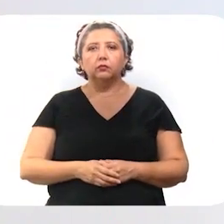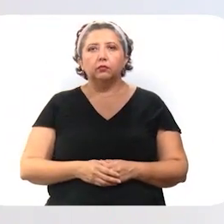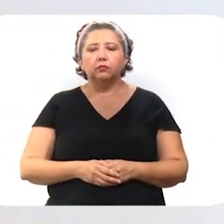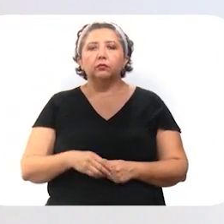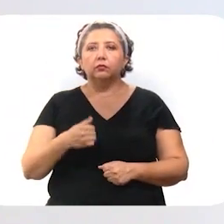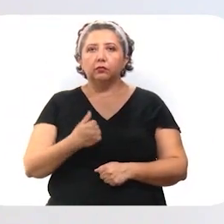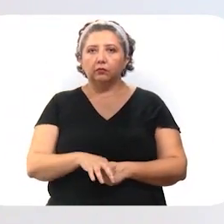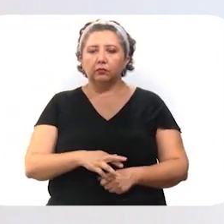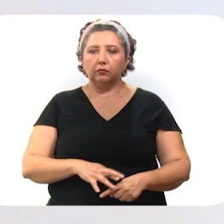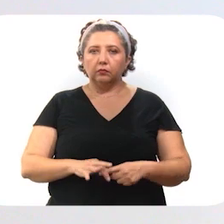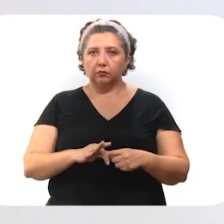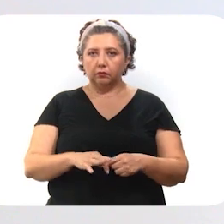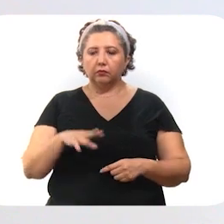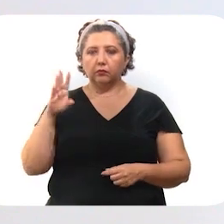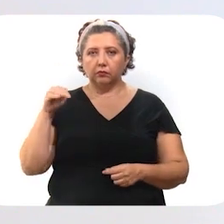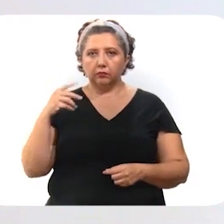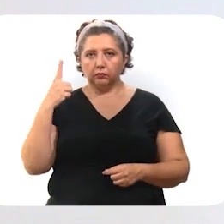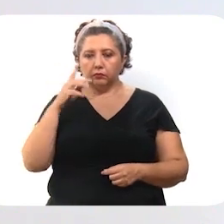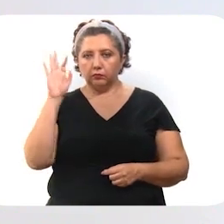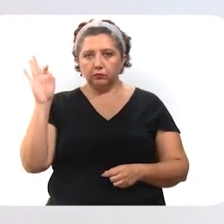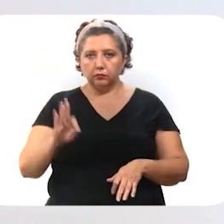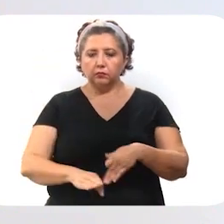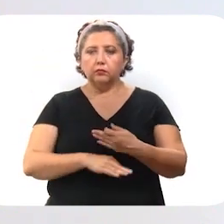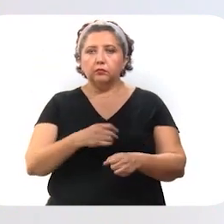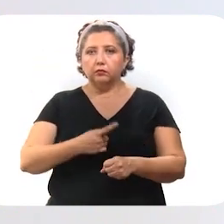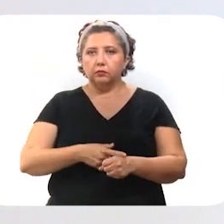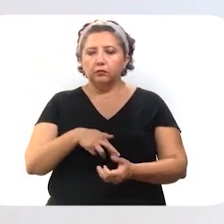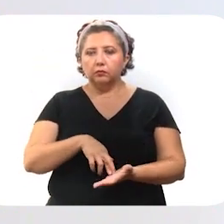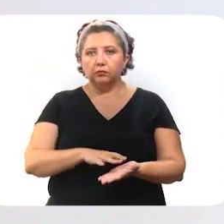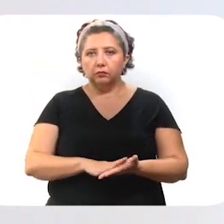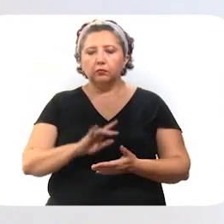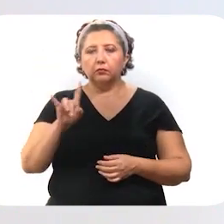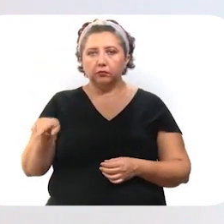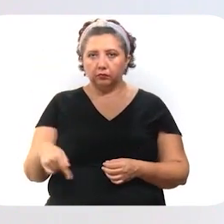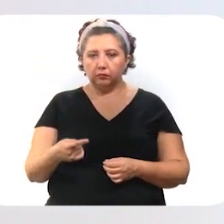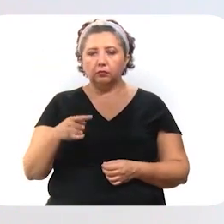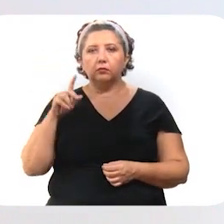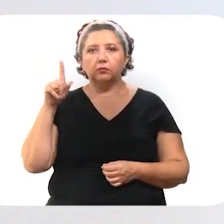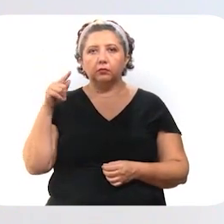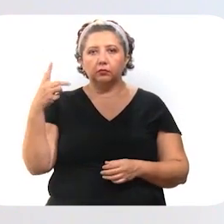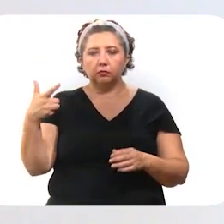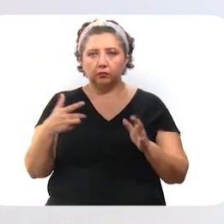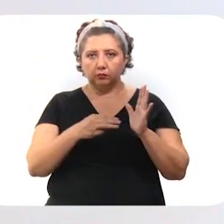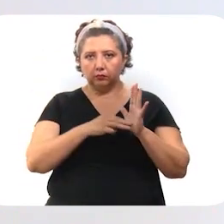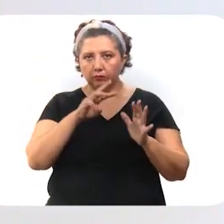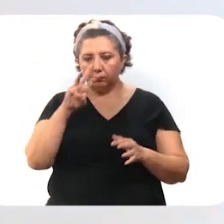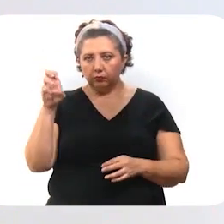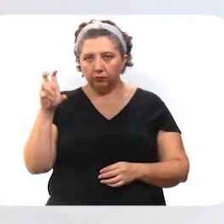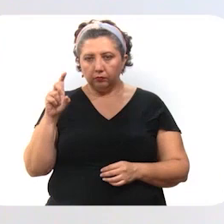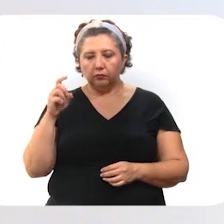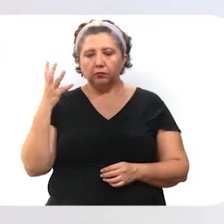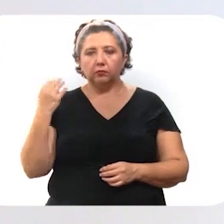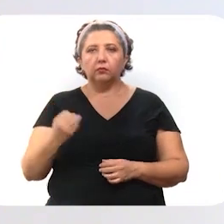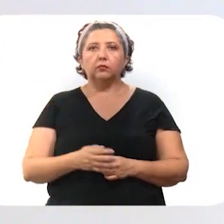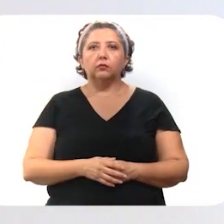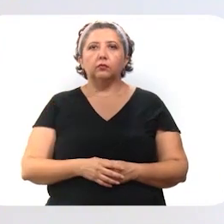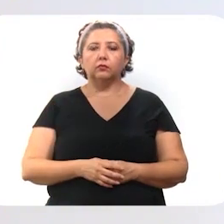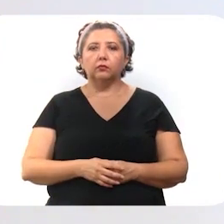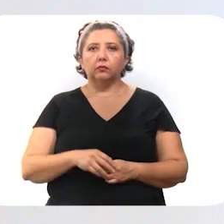Esta cifra representa el 91% del total de contagios registrados, que son 77,339.